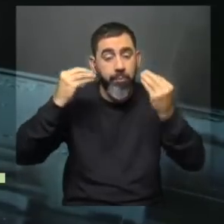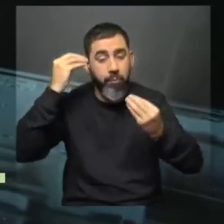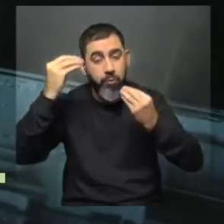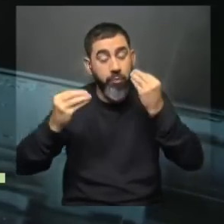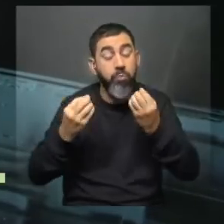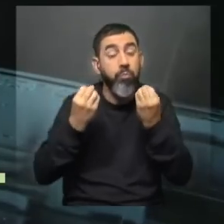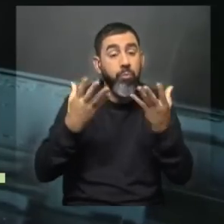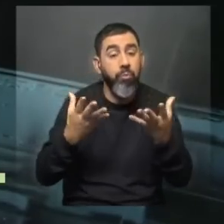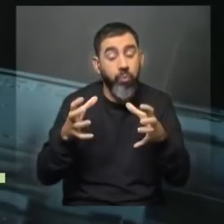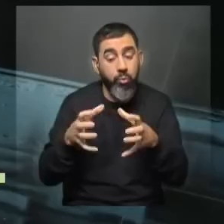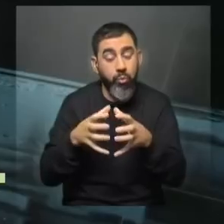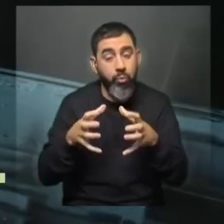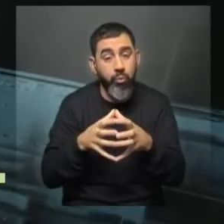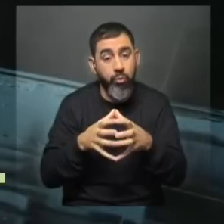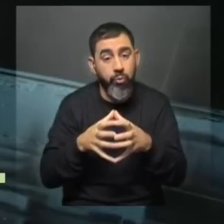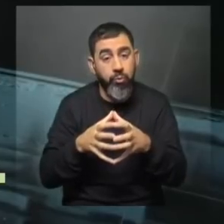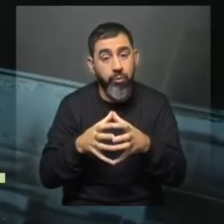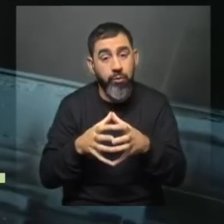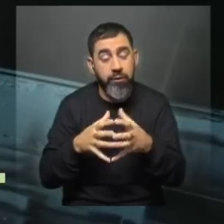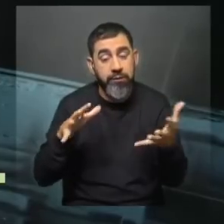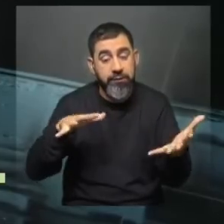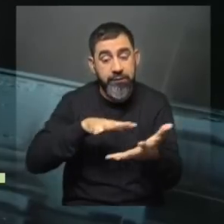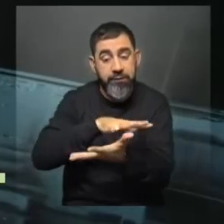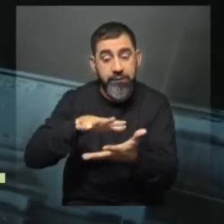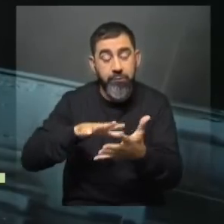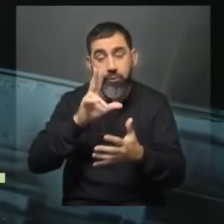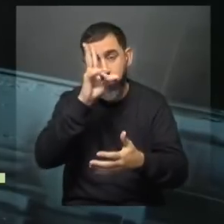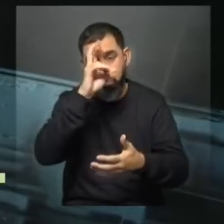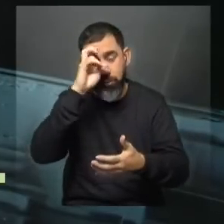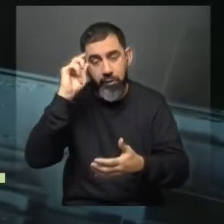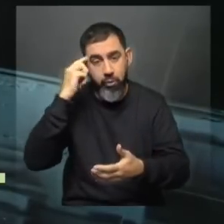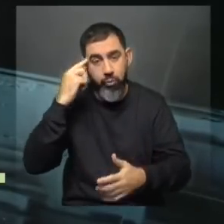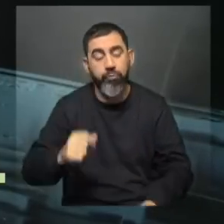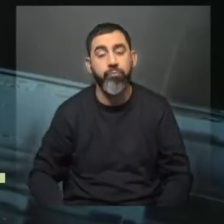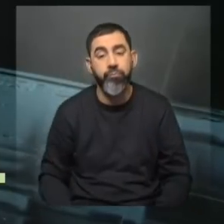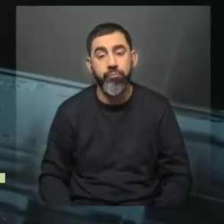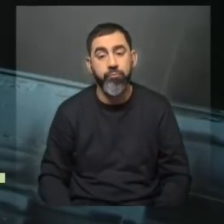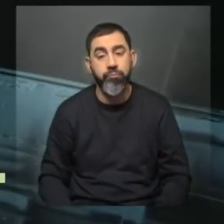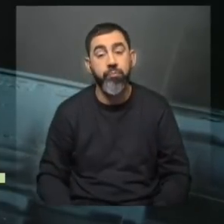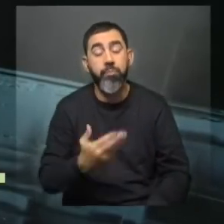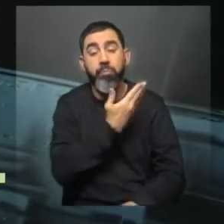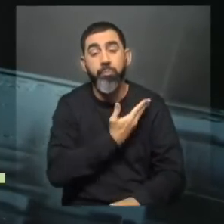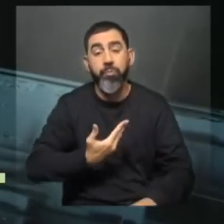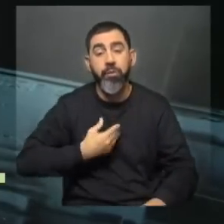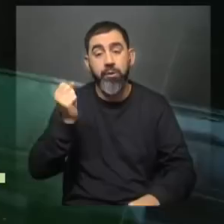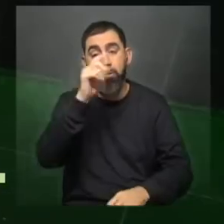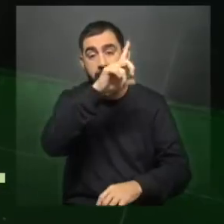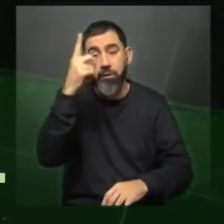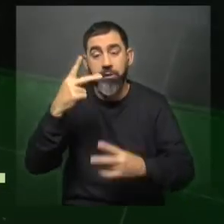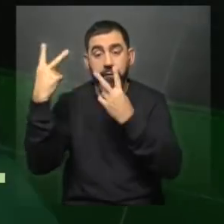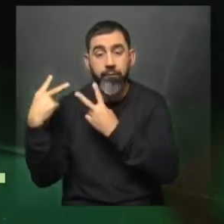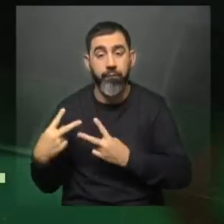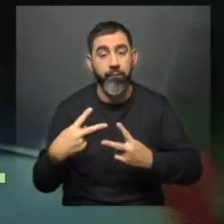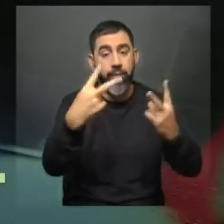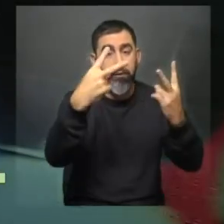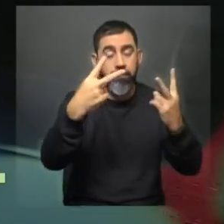por estos colectivos por lo que se está viviendo en el hospital bilar de bueno Tenemos que hablar de presidente porque se va de